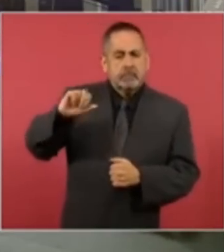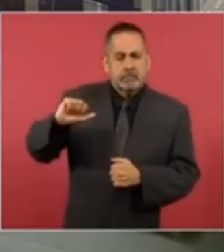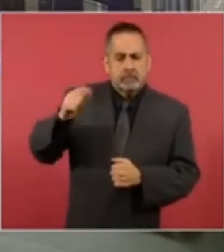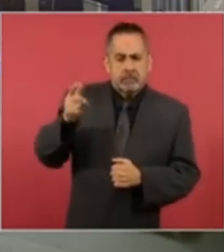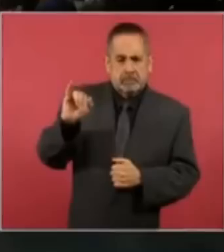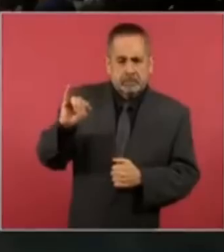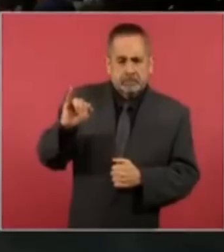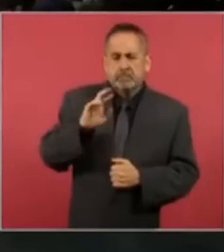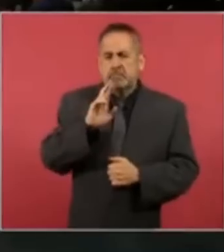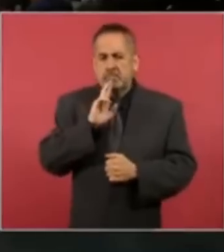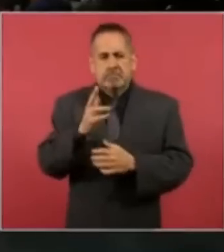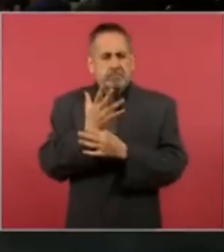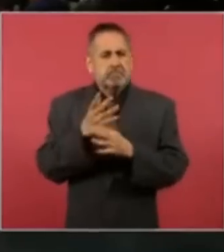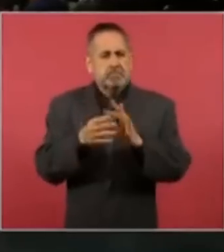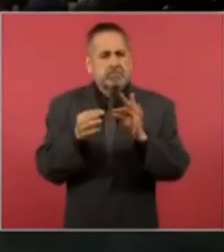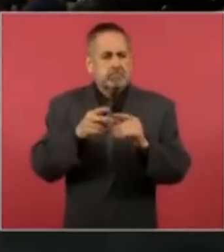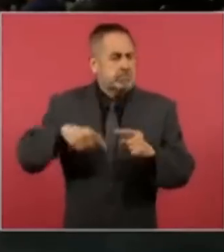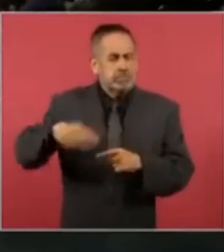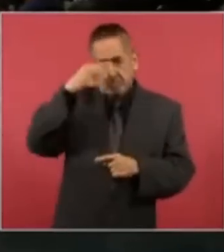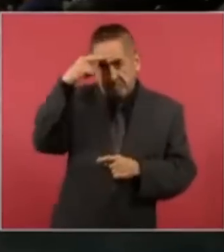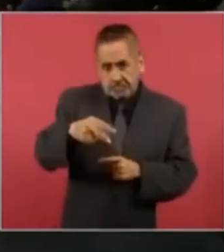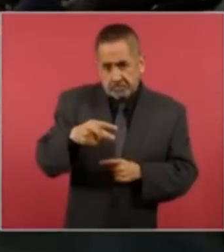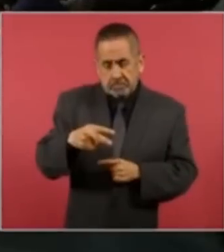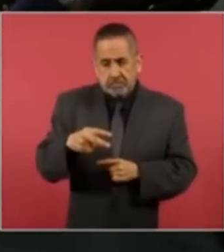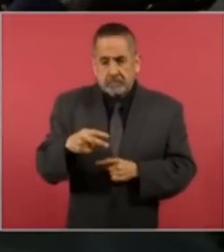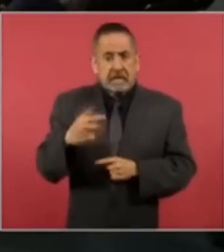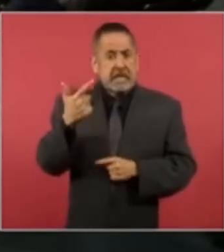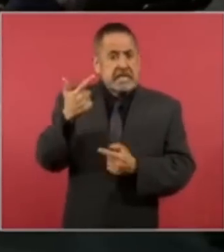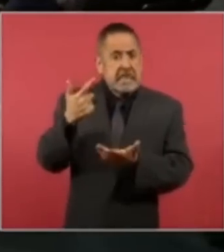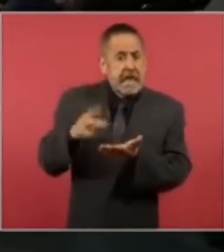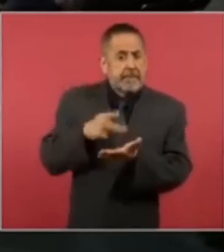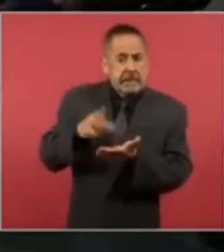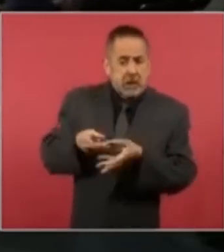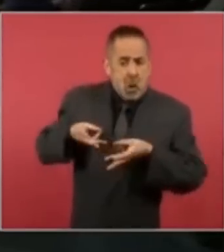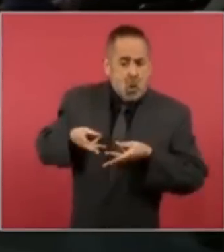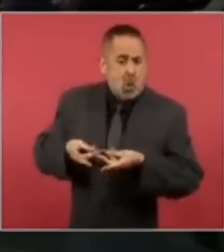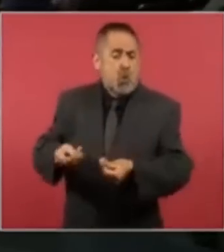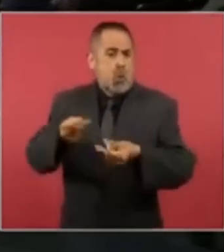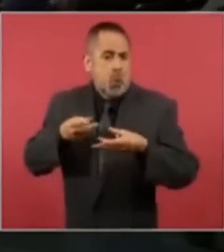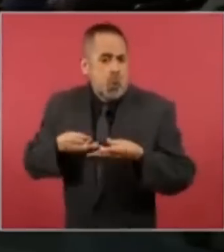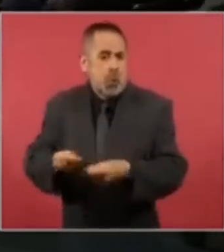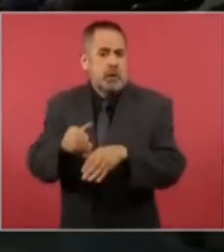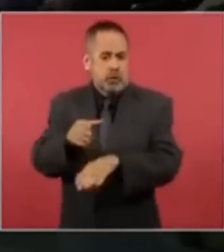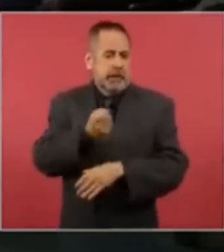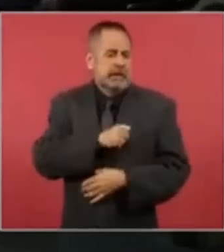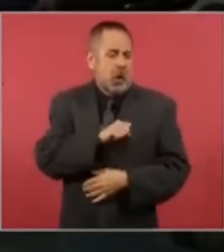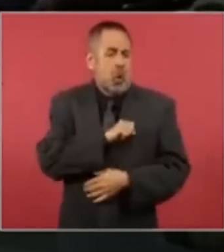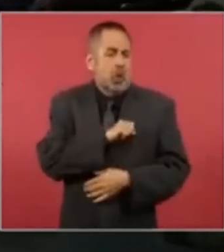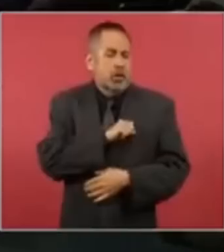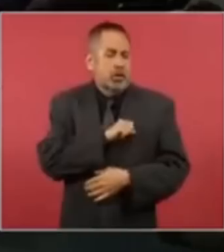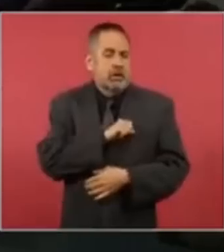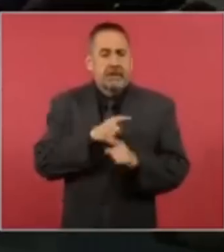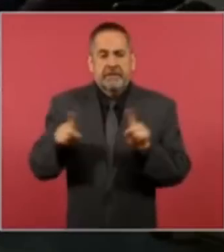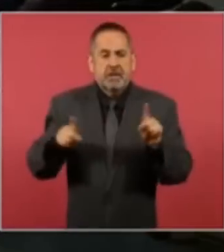reporta que los mexicanos gastaron 7 veces más en salud que la inversión total que hizo